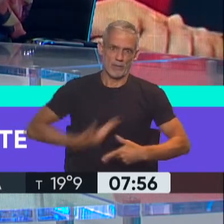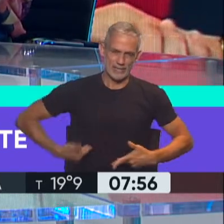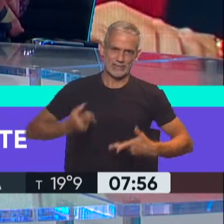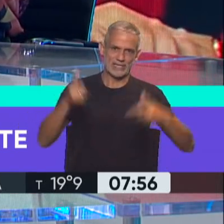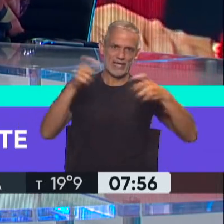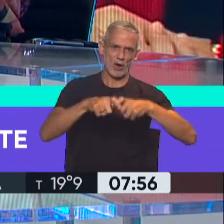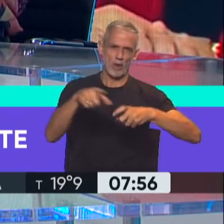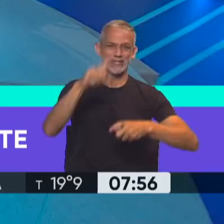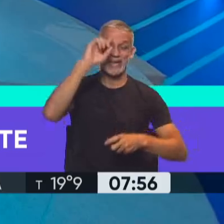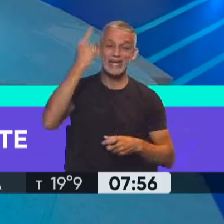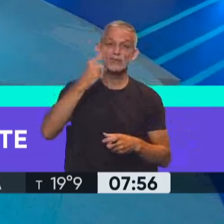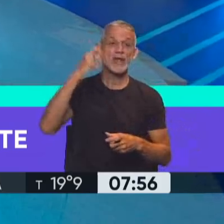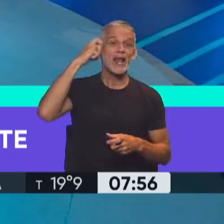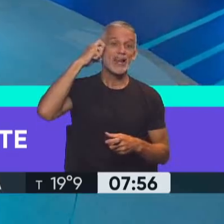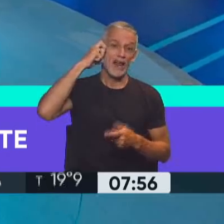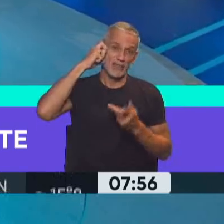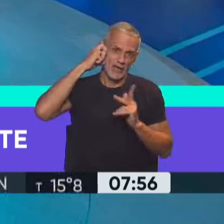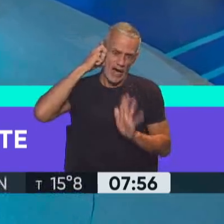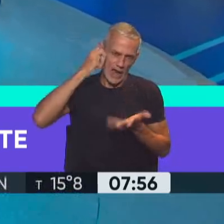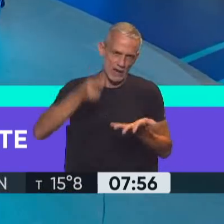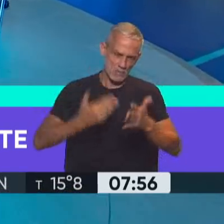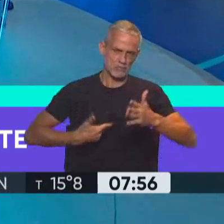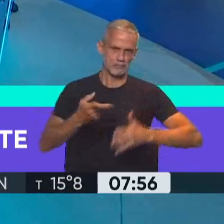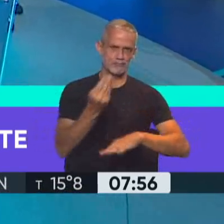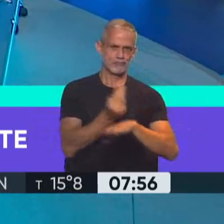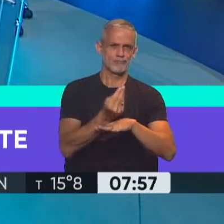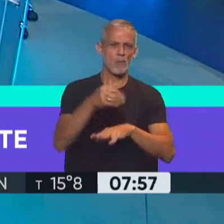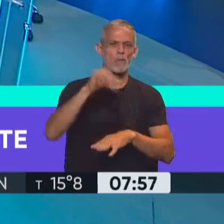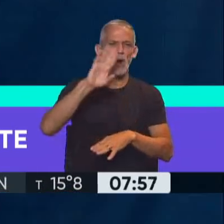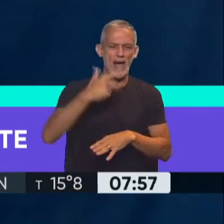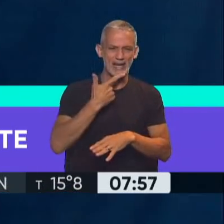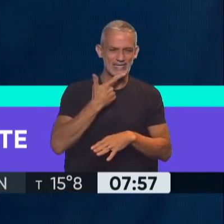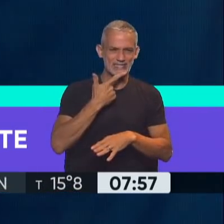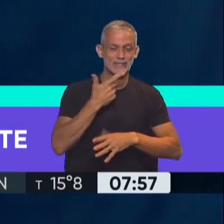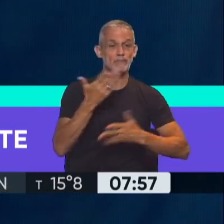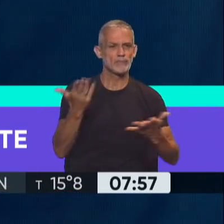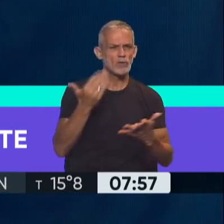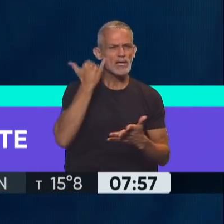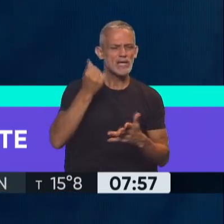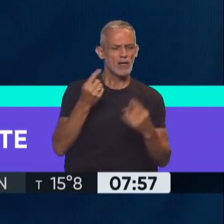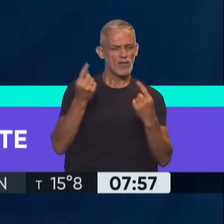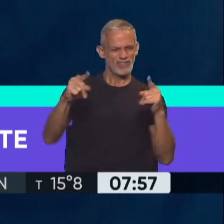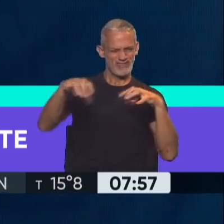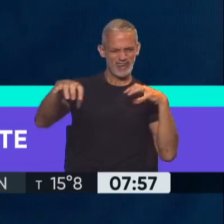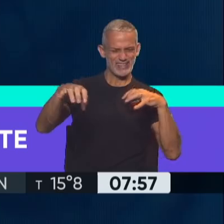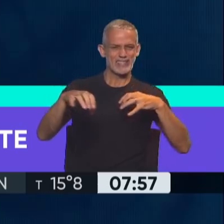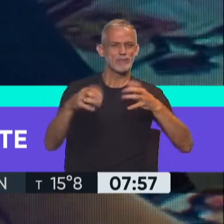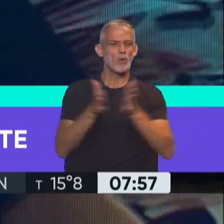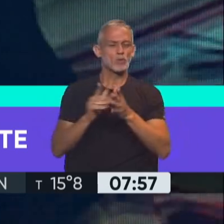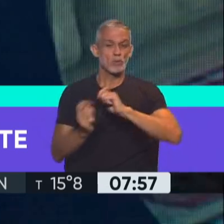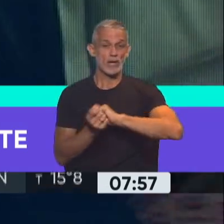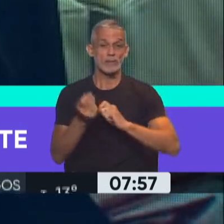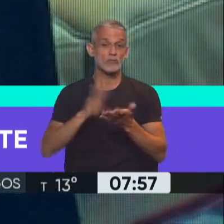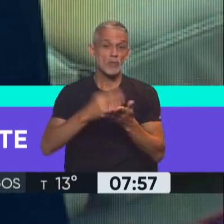comité nacional de la unión cívica radical y en este sentido ya viene en gerardo morales- marcando algunas diferencias recordemos que es sobre el presupuesto